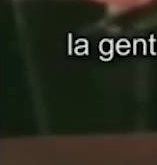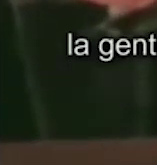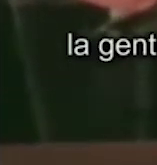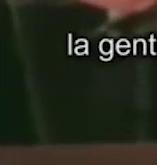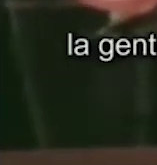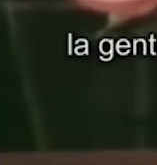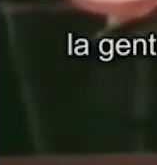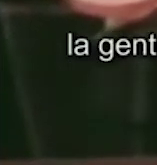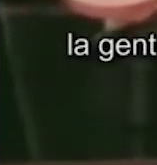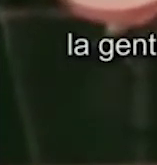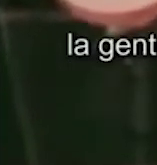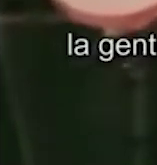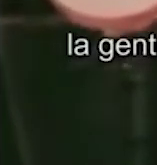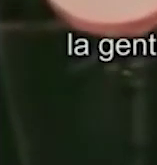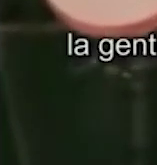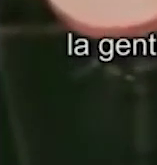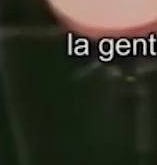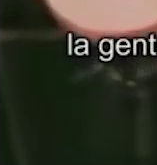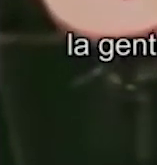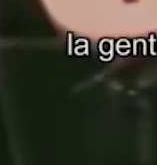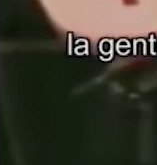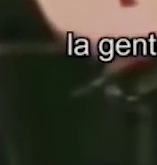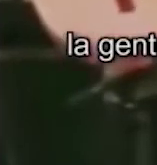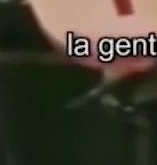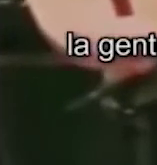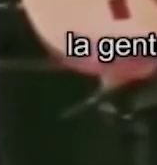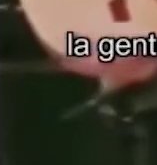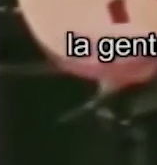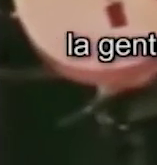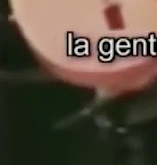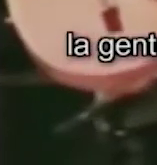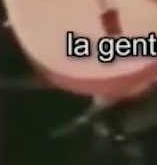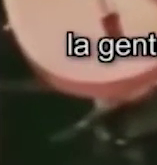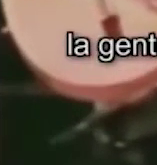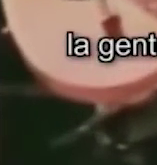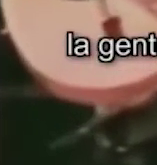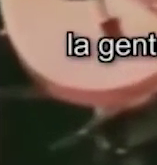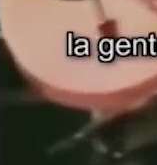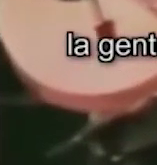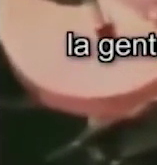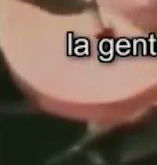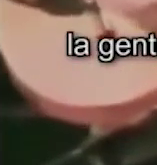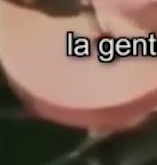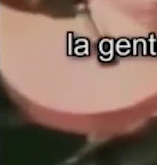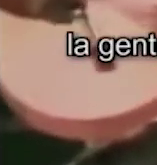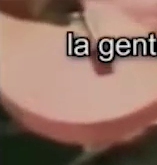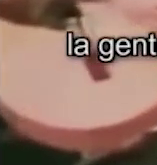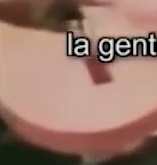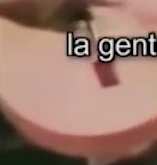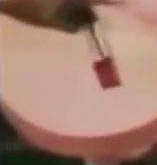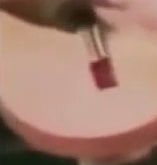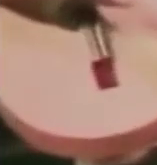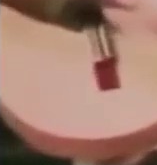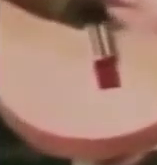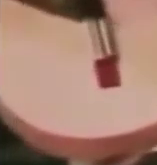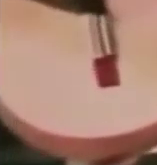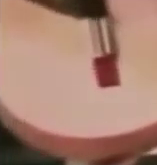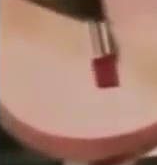y que me quiere no me va a perdonar que me